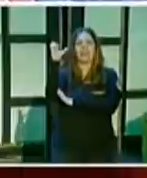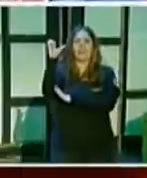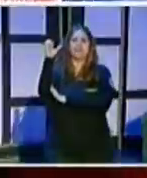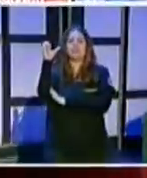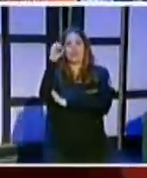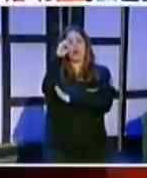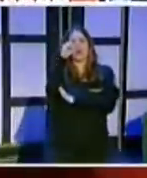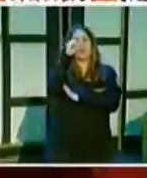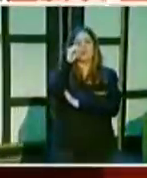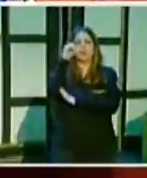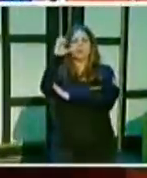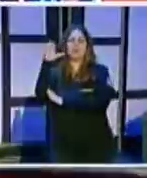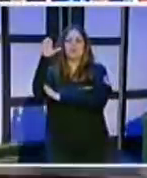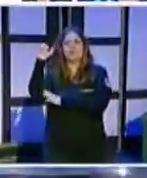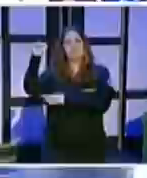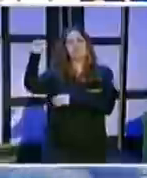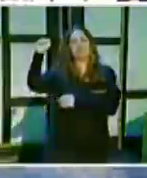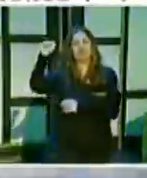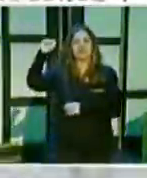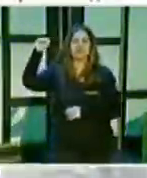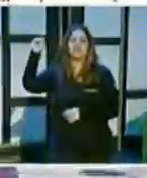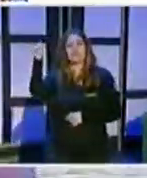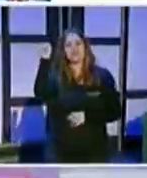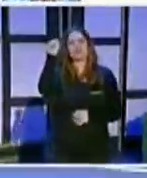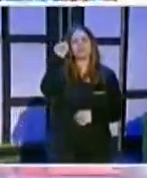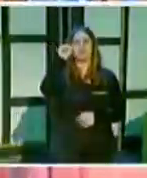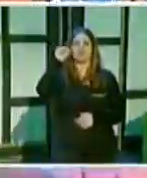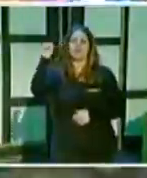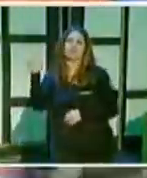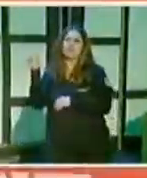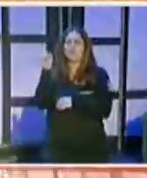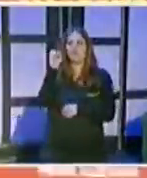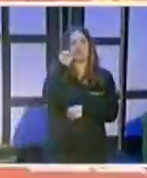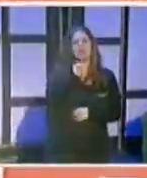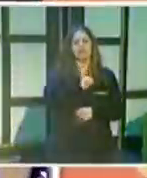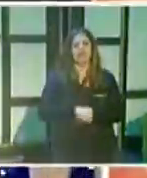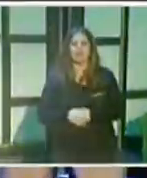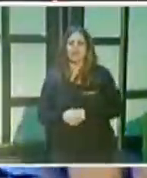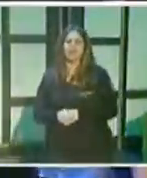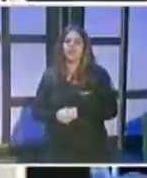Ah,